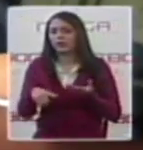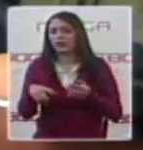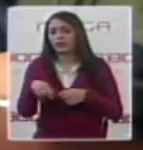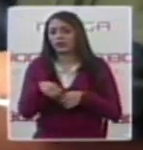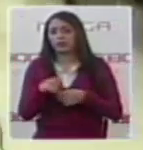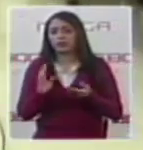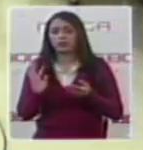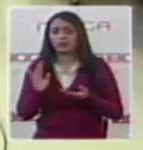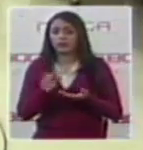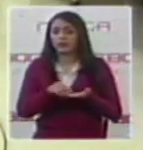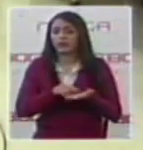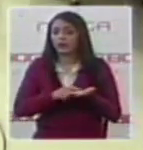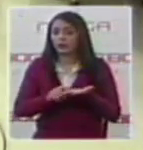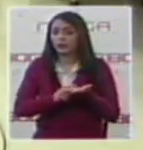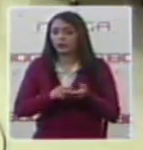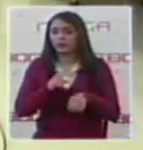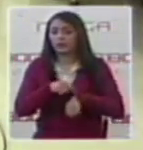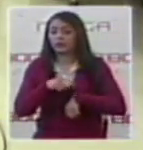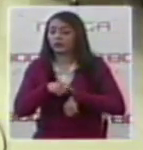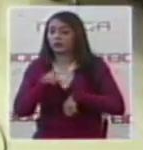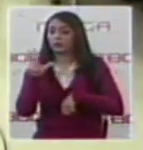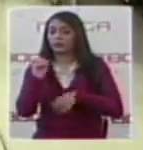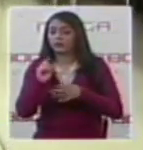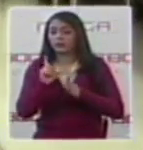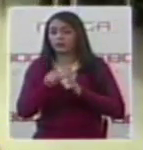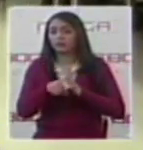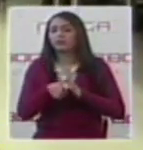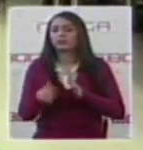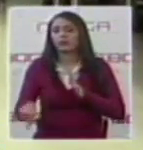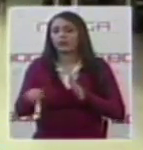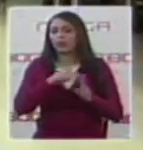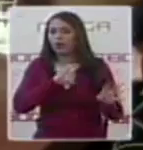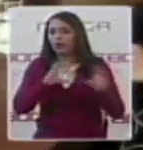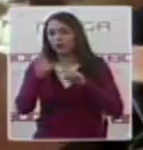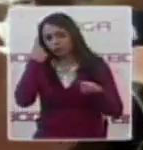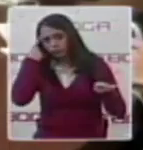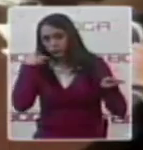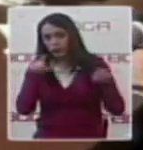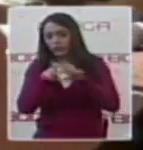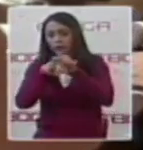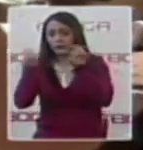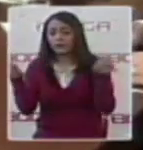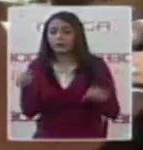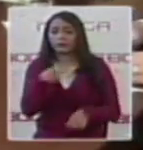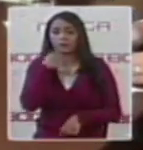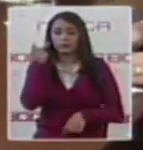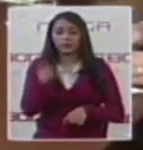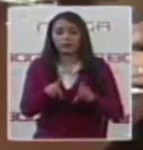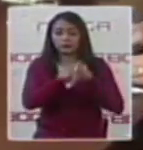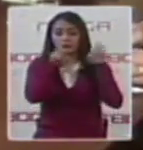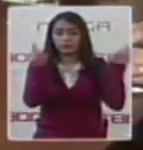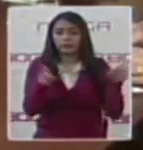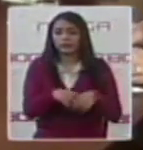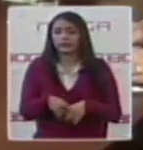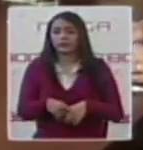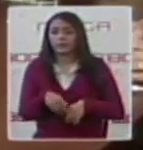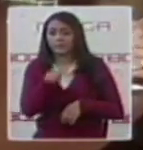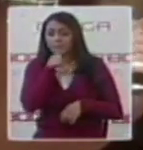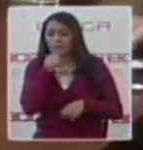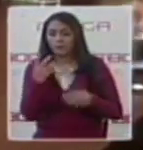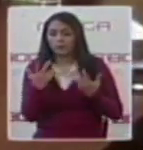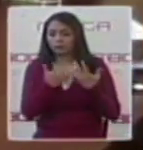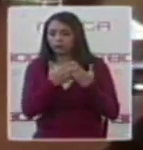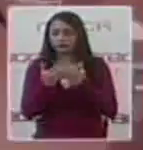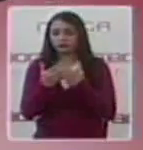minutos, en el cual se podrán poner de acuerdo las empresas públicas con las del sector privado a través de sus representantes legales.